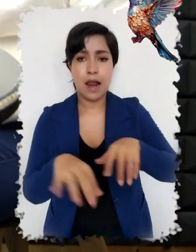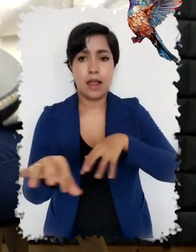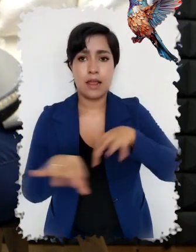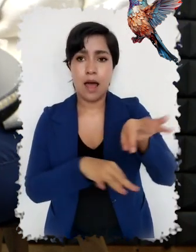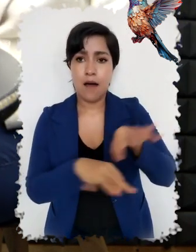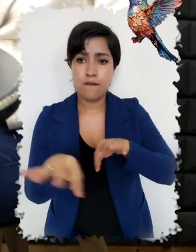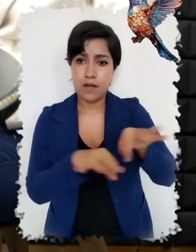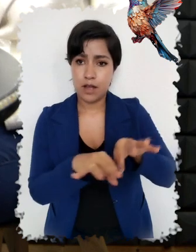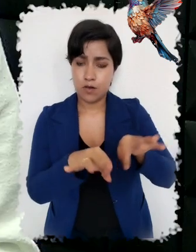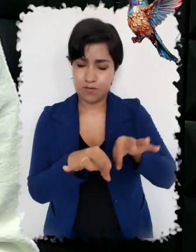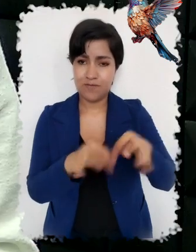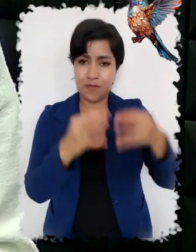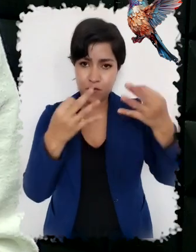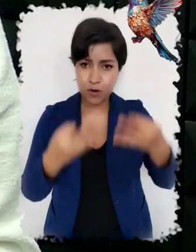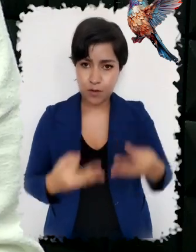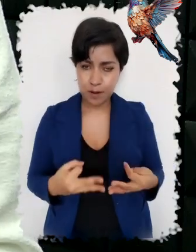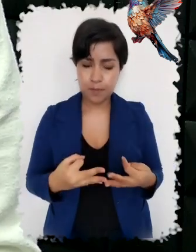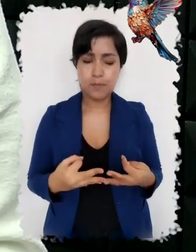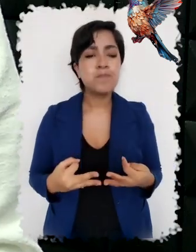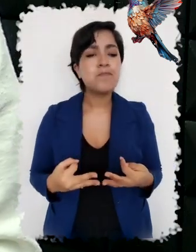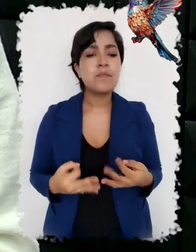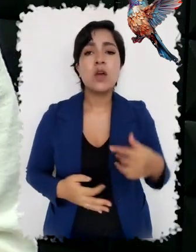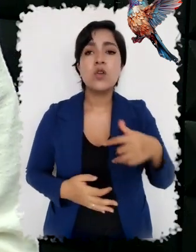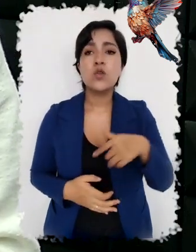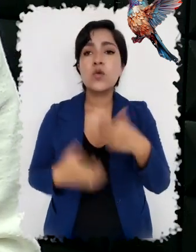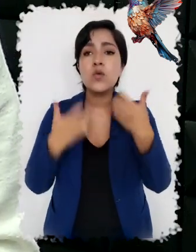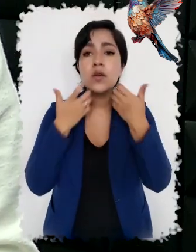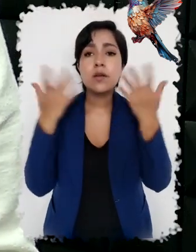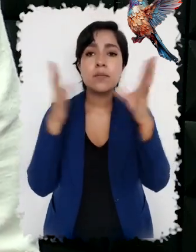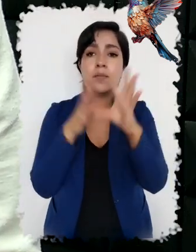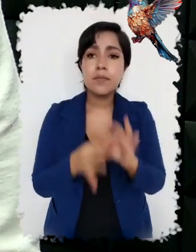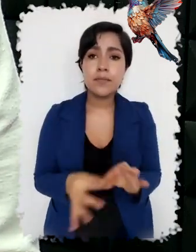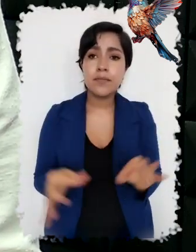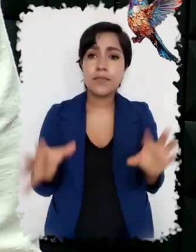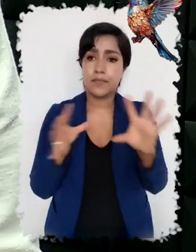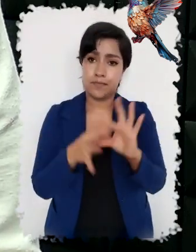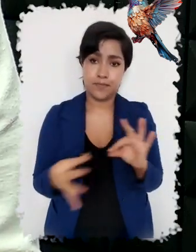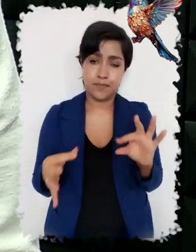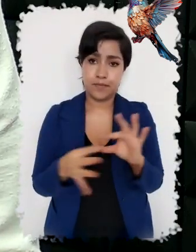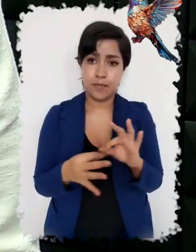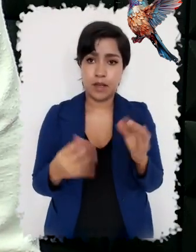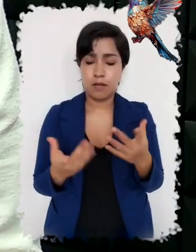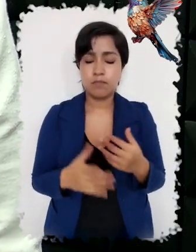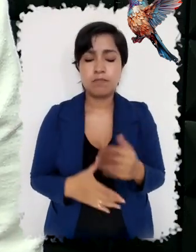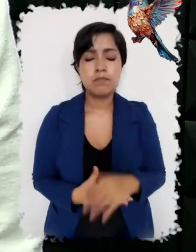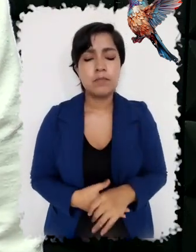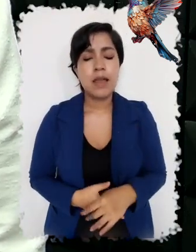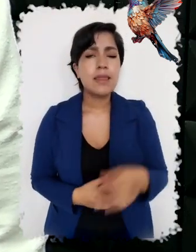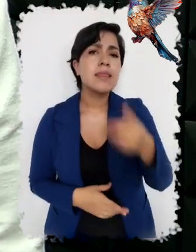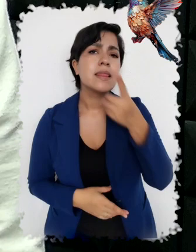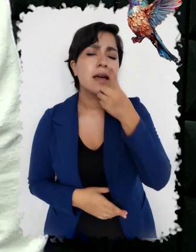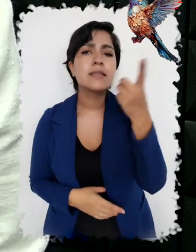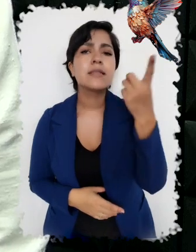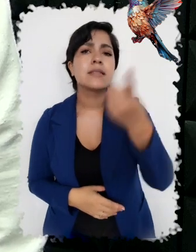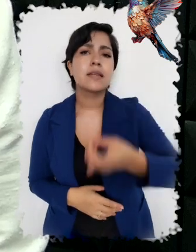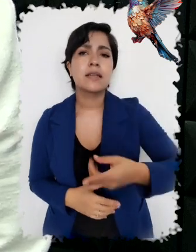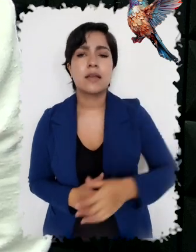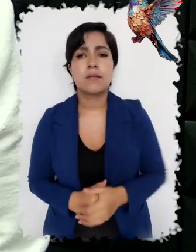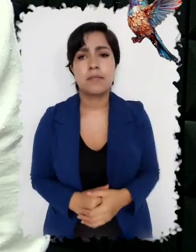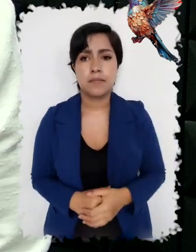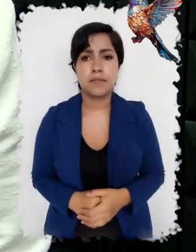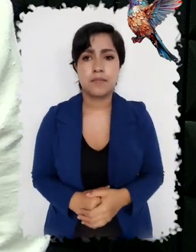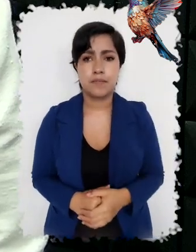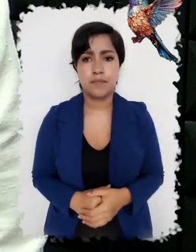Okay y este y quiero comentarte En qué